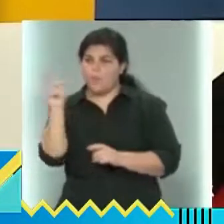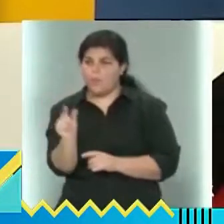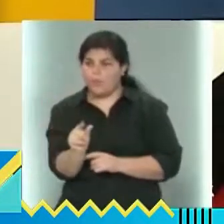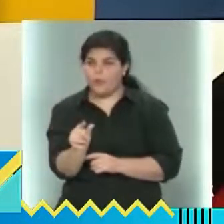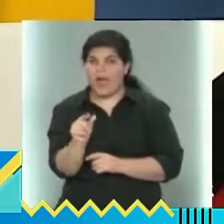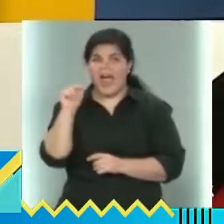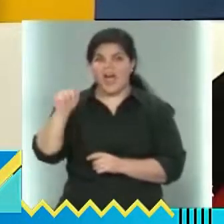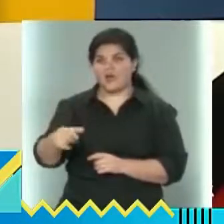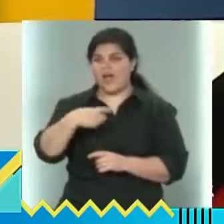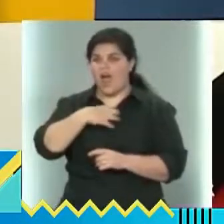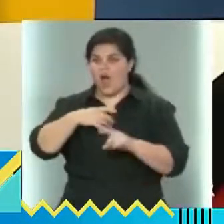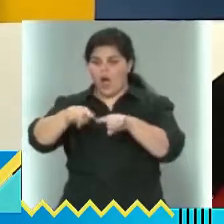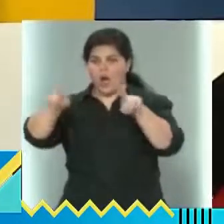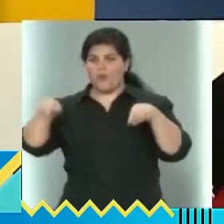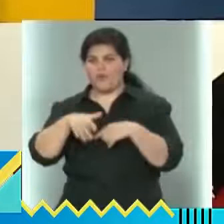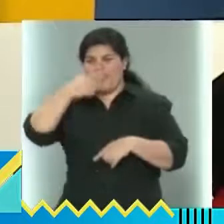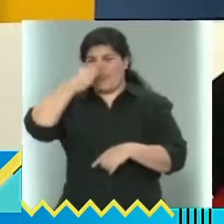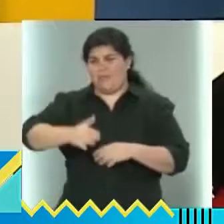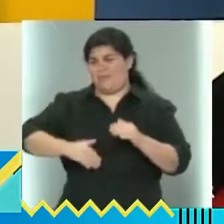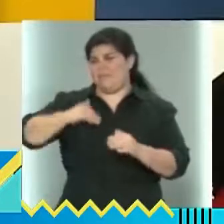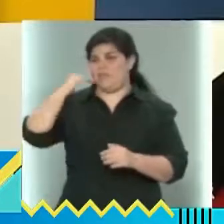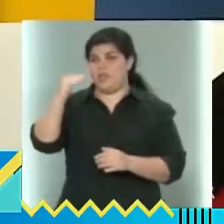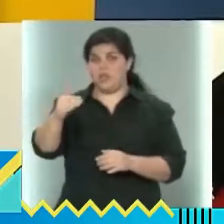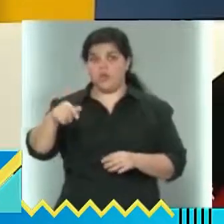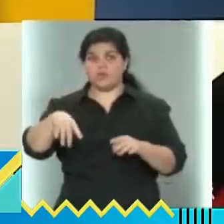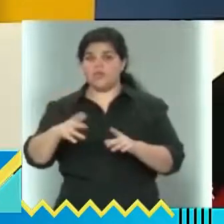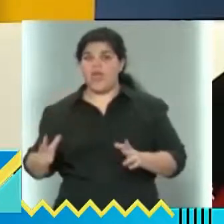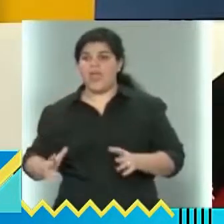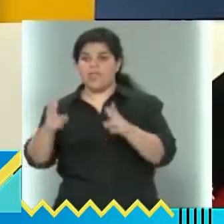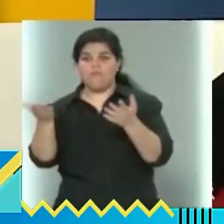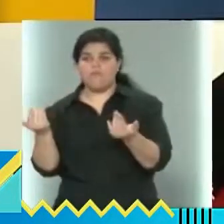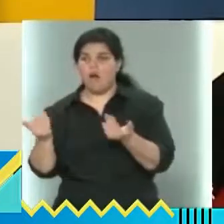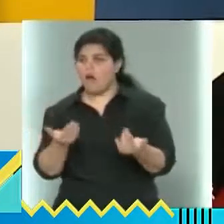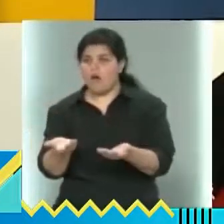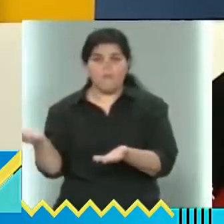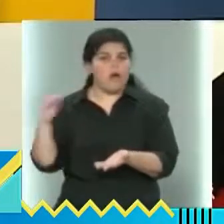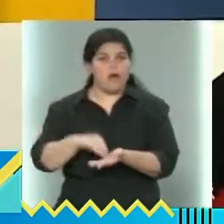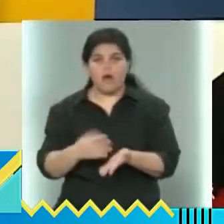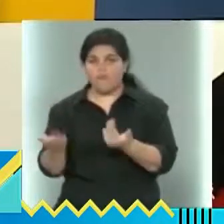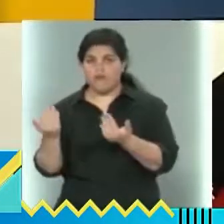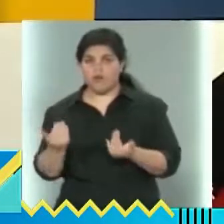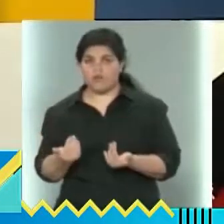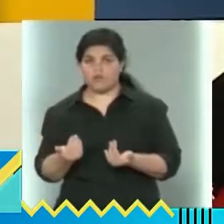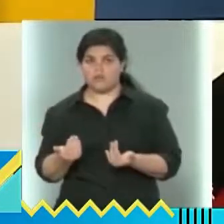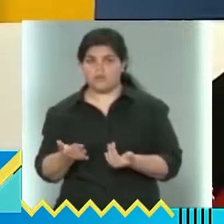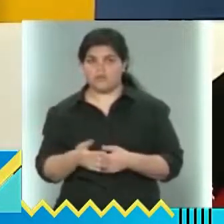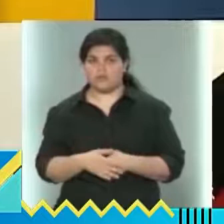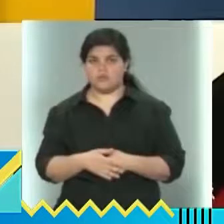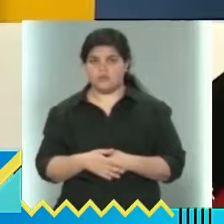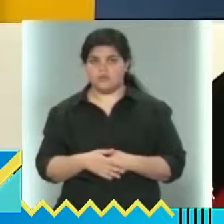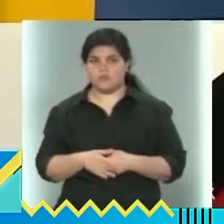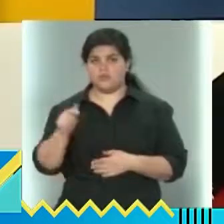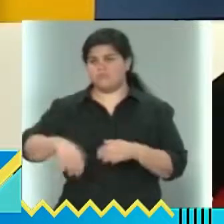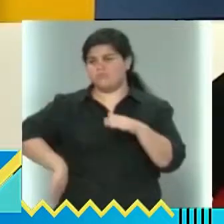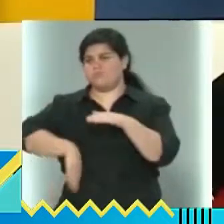están superpobladas, entonces lo que es el edificio no da abasto para albergar a tantas personas, que es lo que también